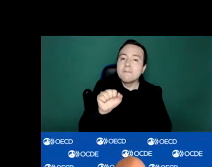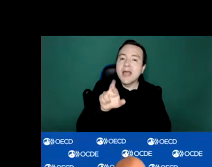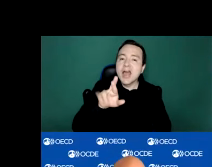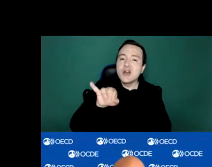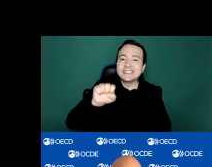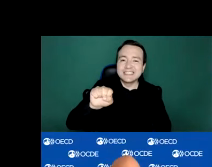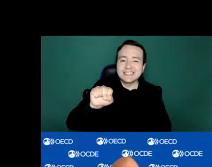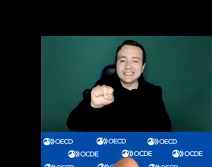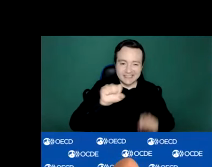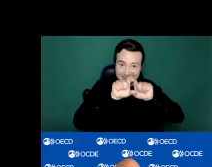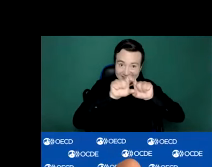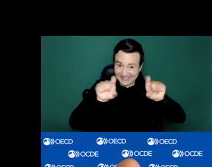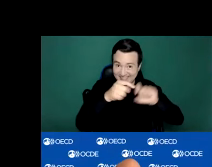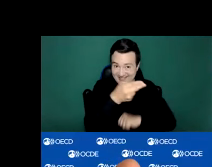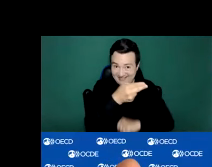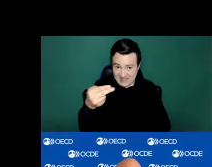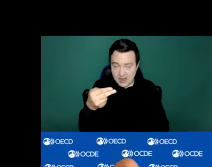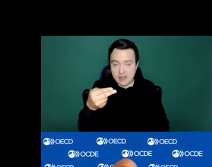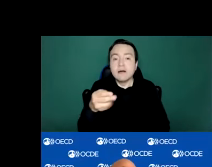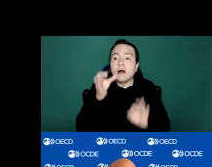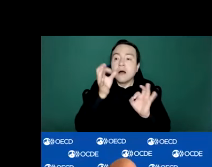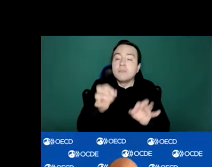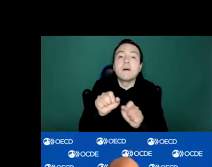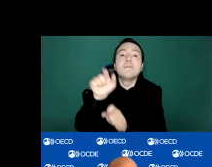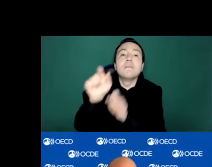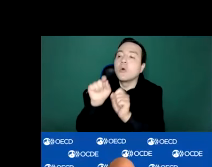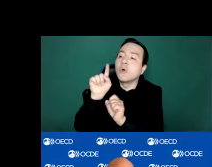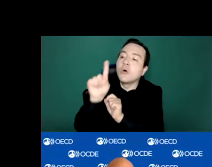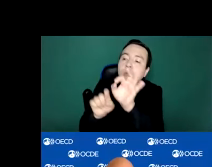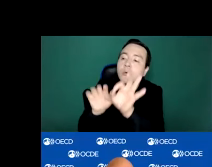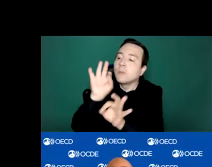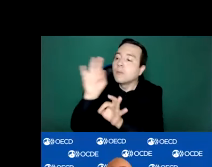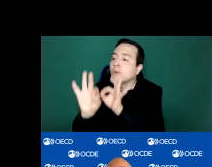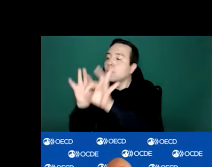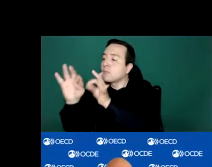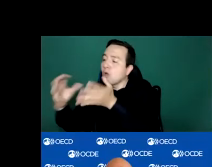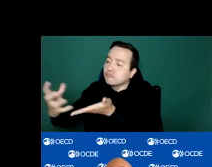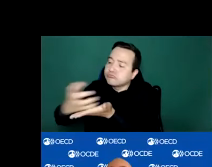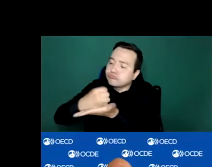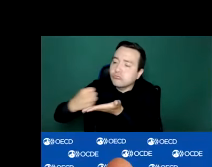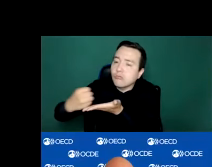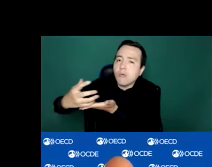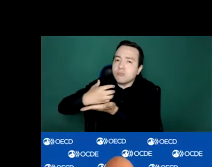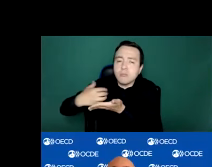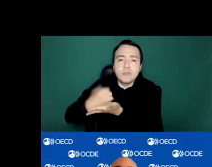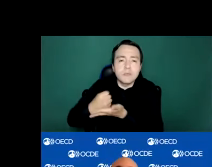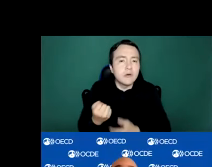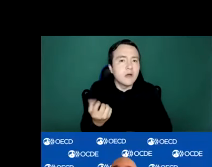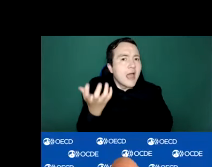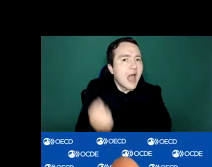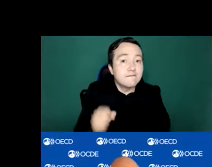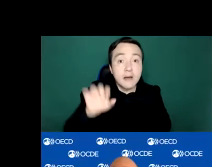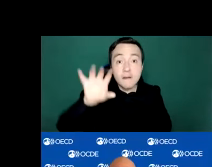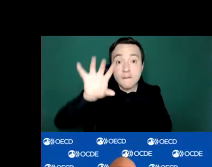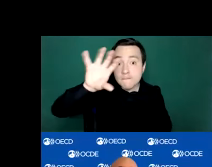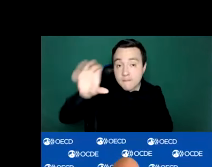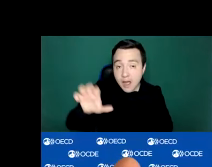indicadores reportados por los pacientes. Estamos haciendo un piloto de estos en 20 países. Tenemos a España,